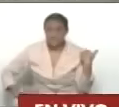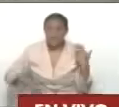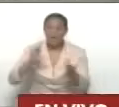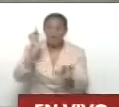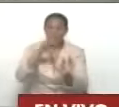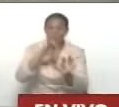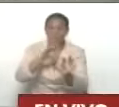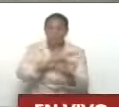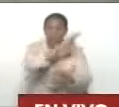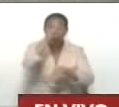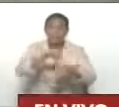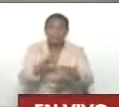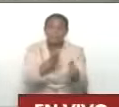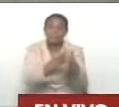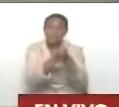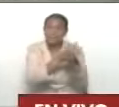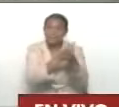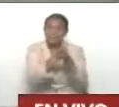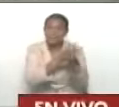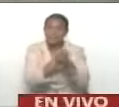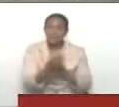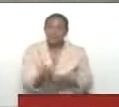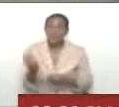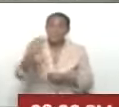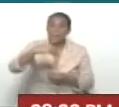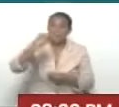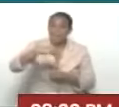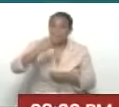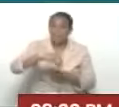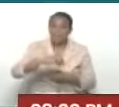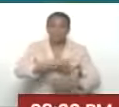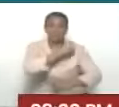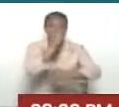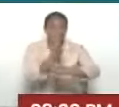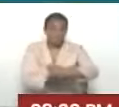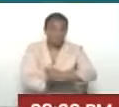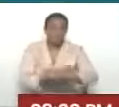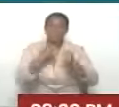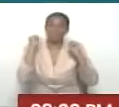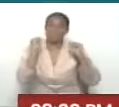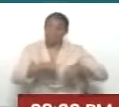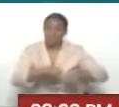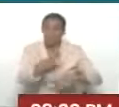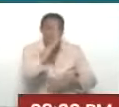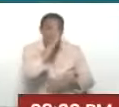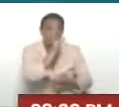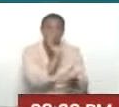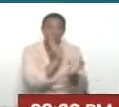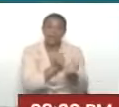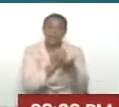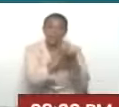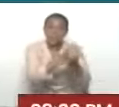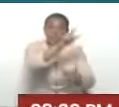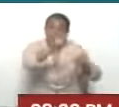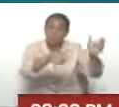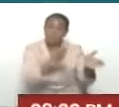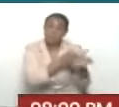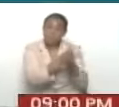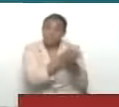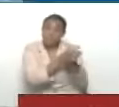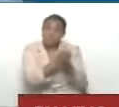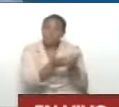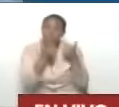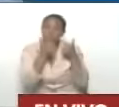Emprendimiento, que cada vez adquiere más poder, más fuerza, para ayudar a los emprendedores y las